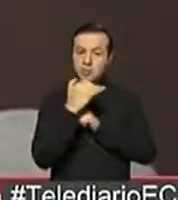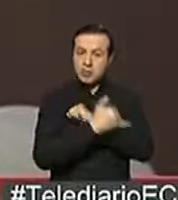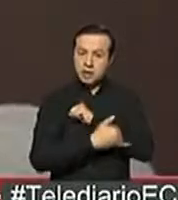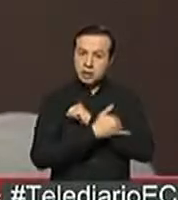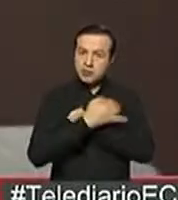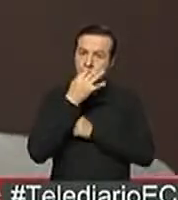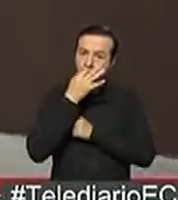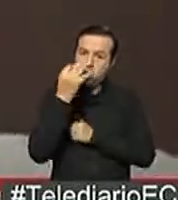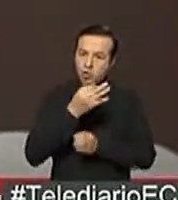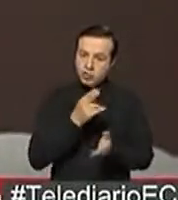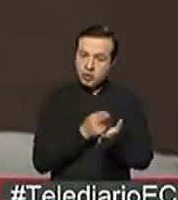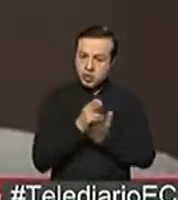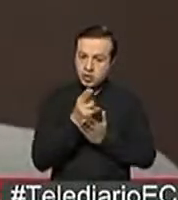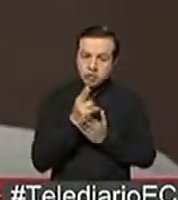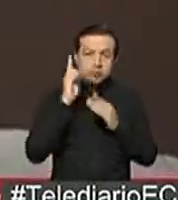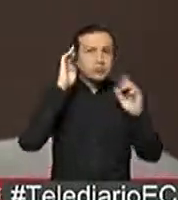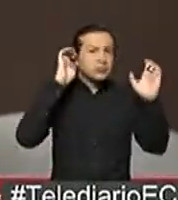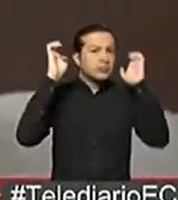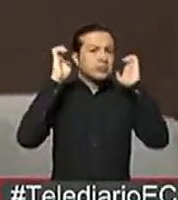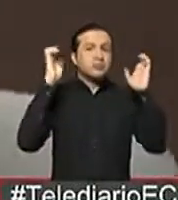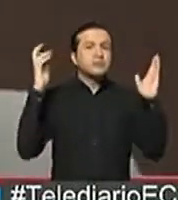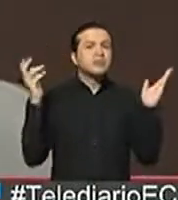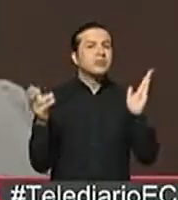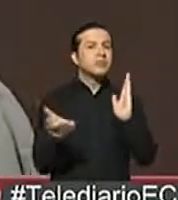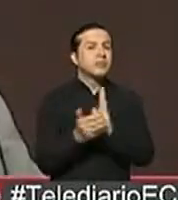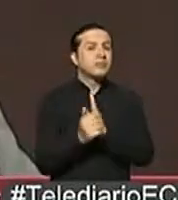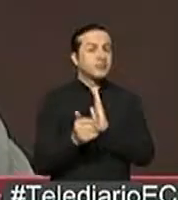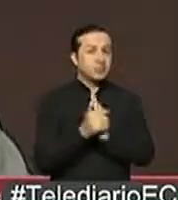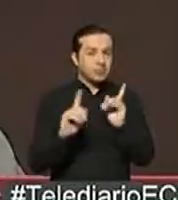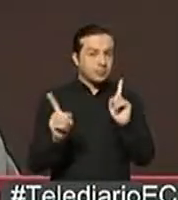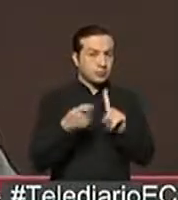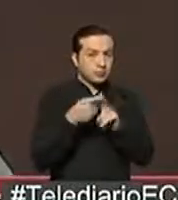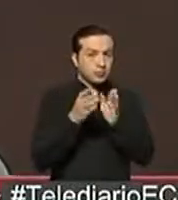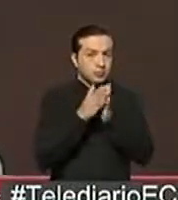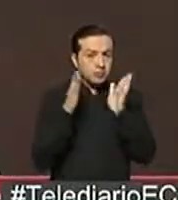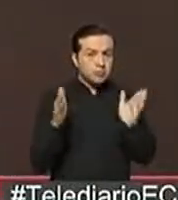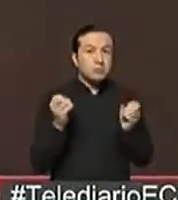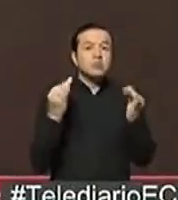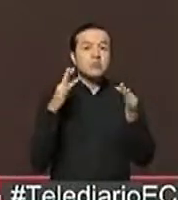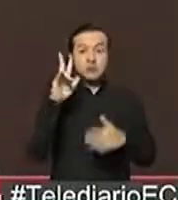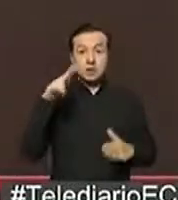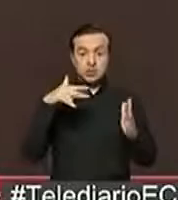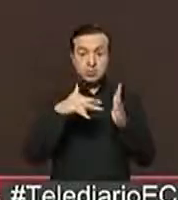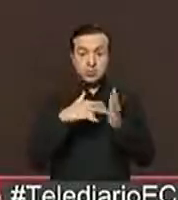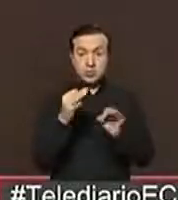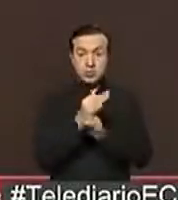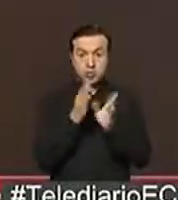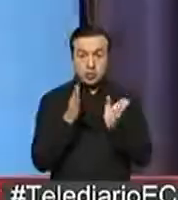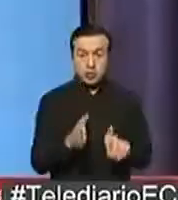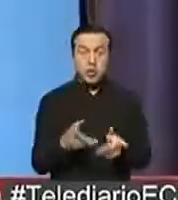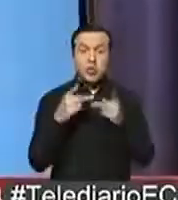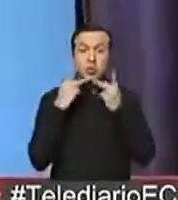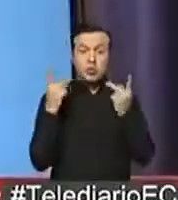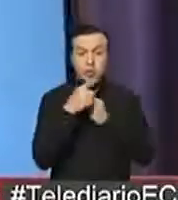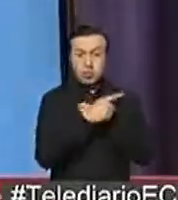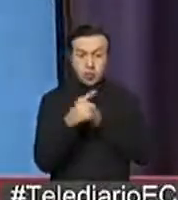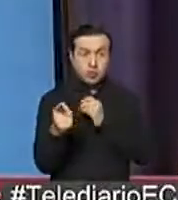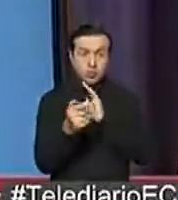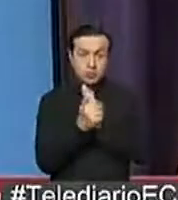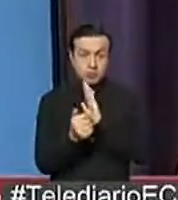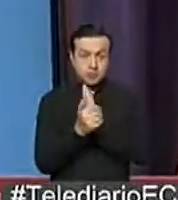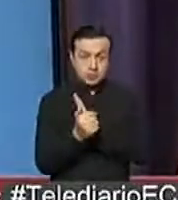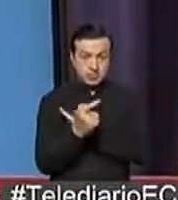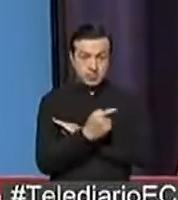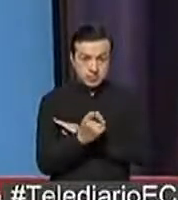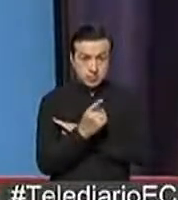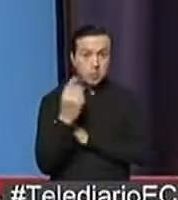honesto. Esta estrategia consiste en la capacitación en una primera etapa de cerca de 3.000 funcionarios públicos recién vinculados